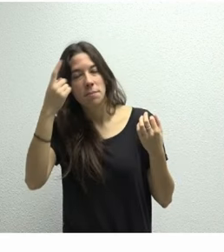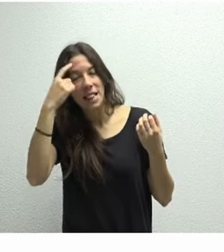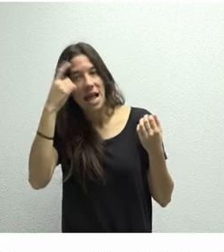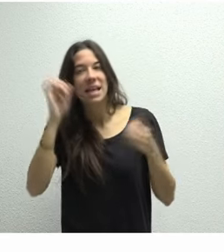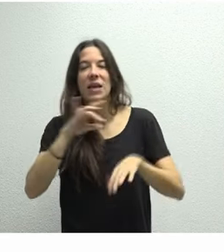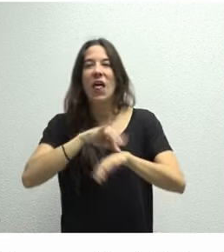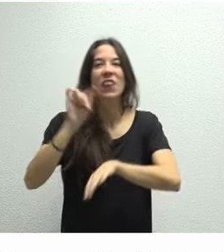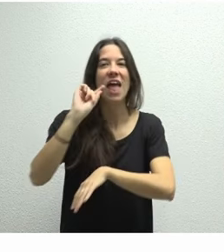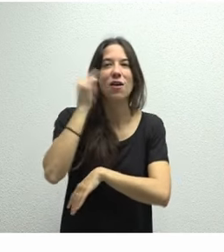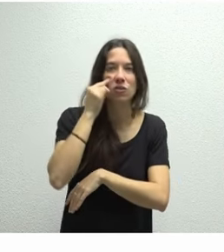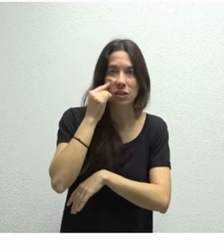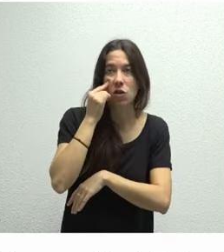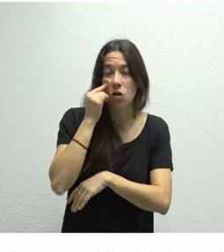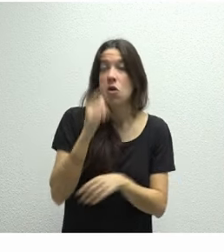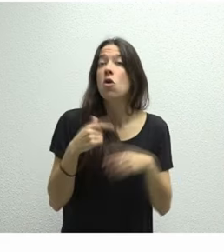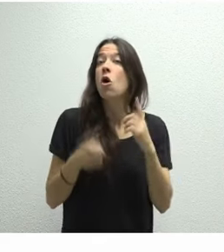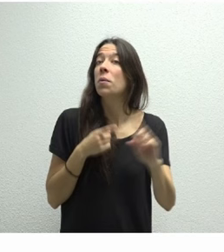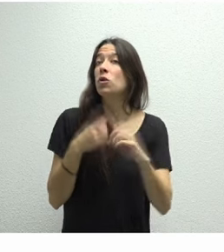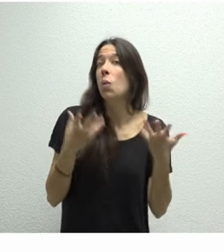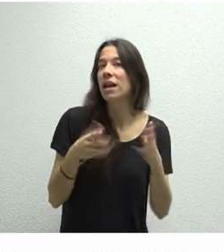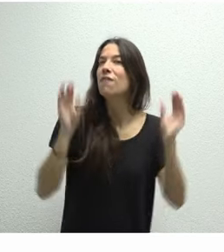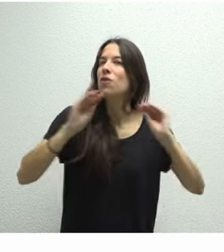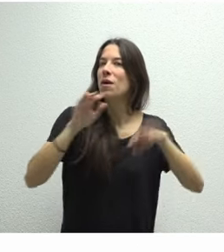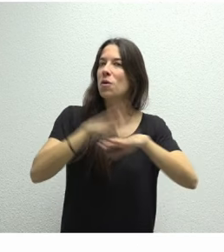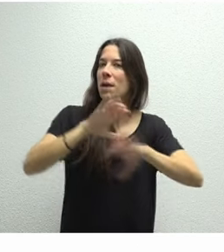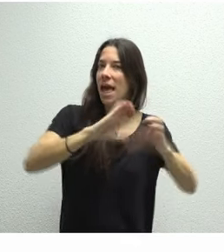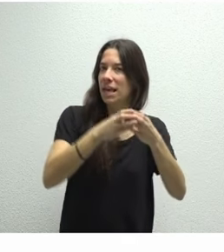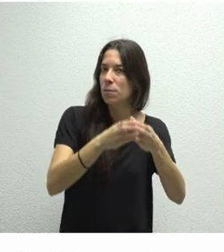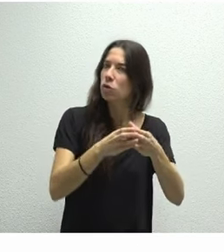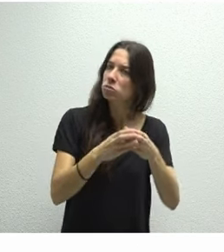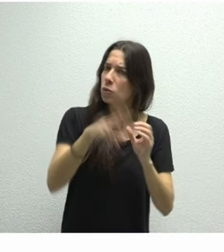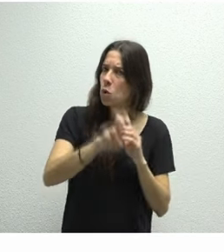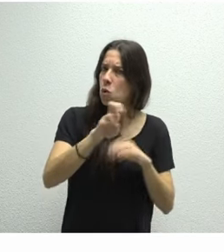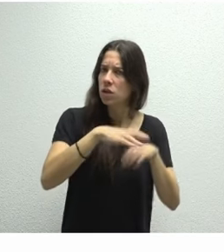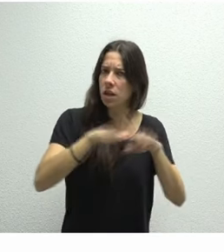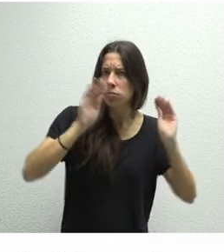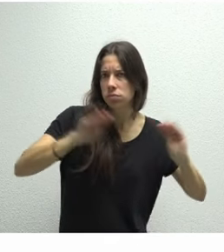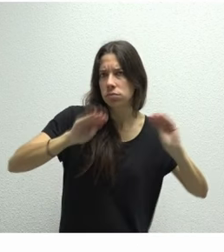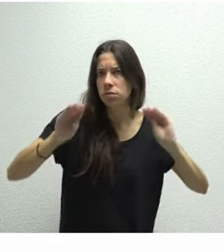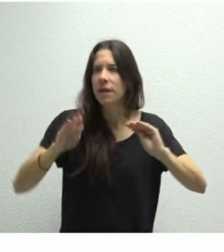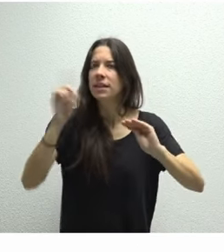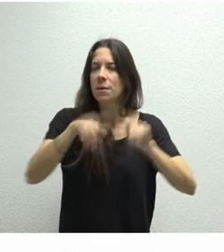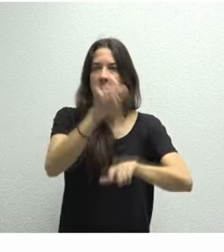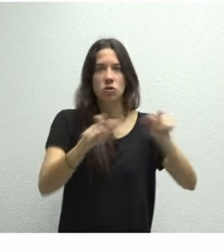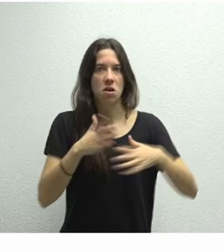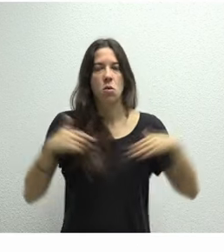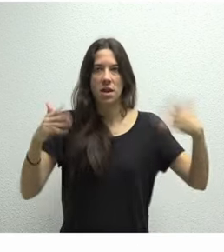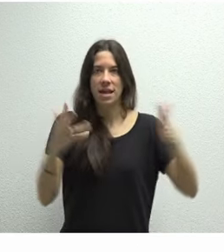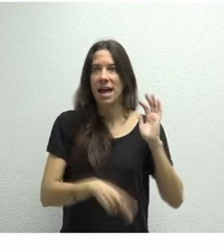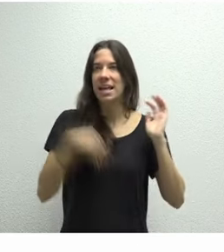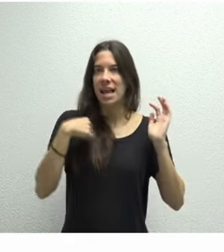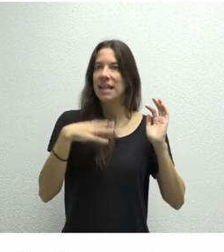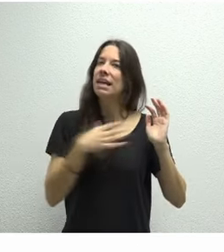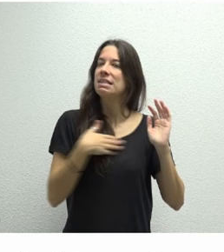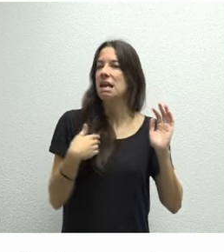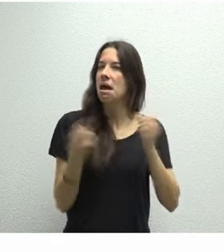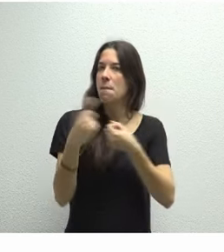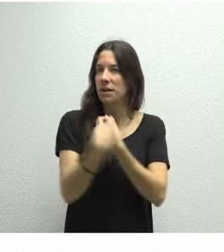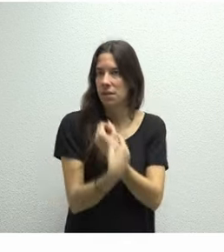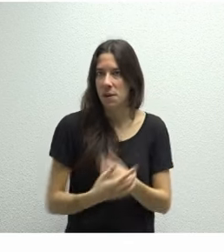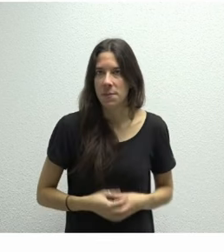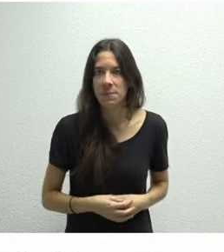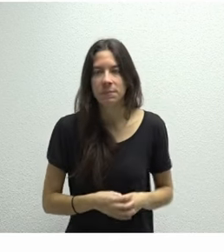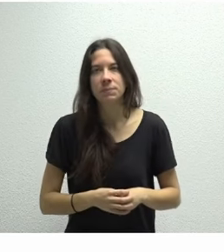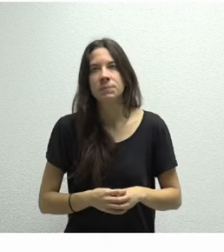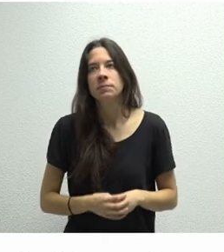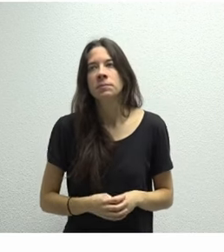de que esa formación sirviera para estos equipos y para cualquier eh persona en general que se quisiera acercar eh las